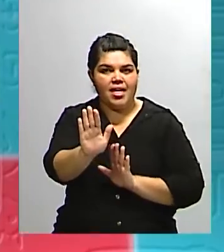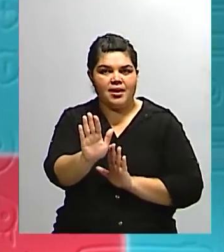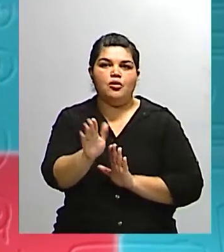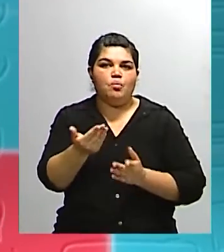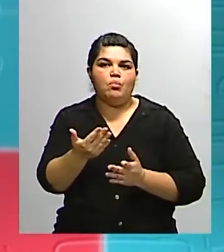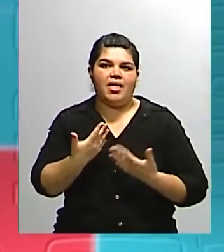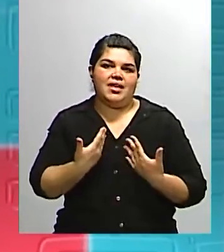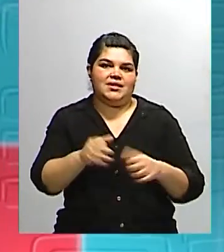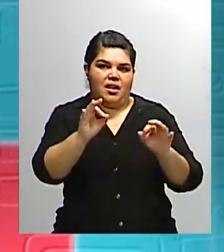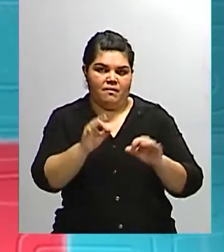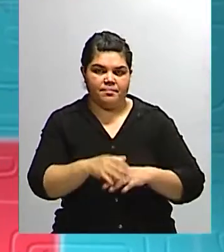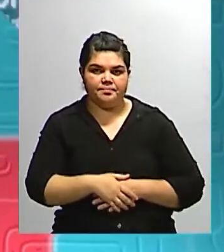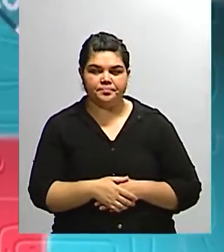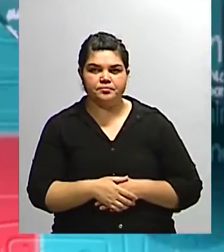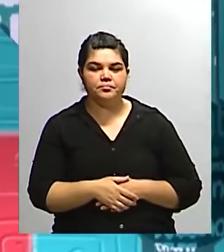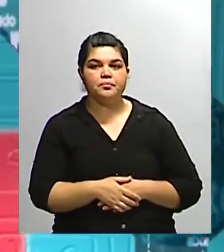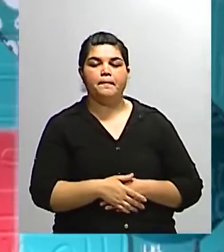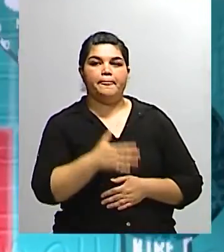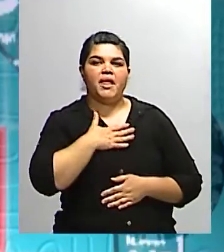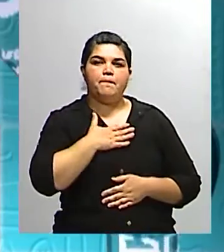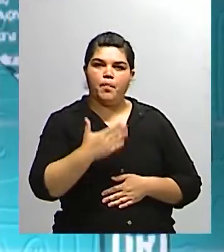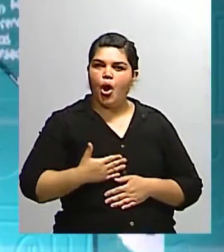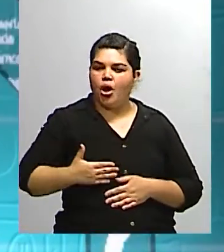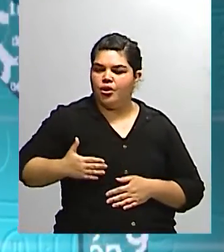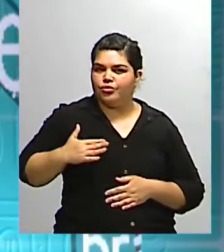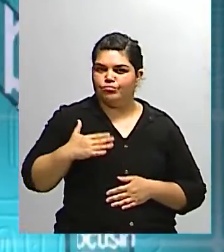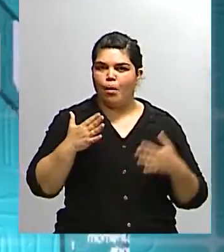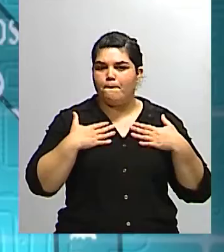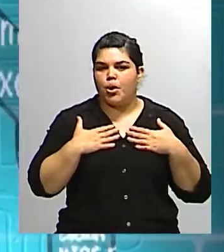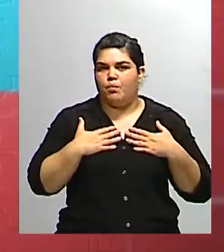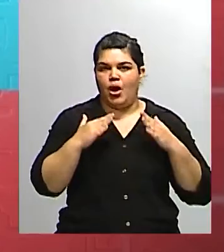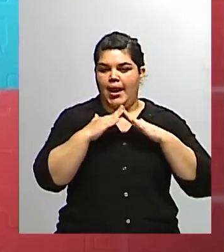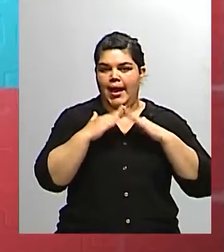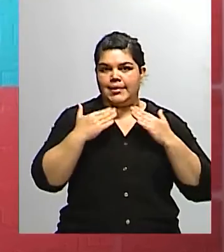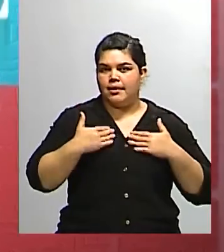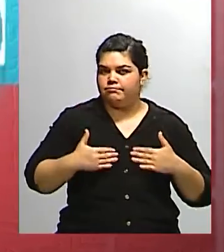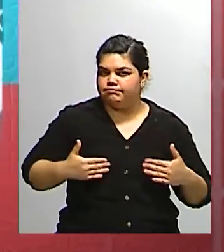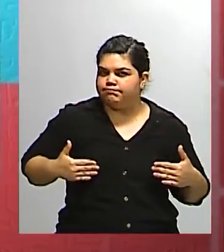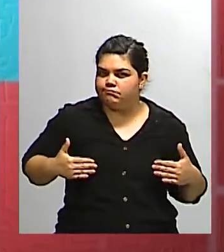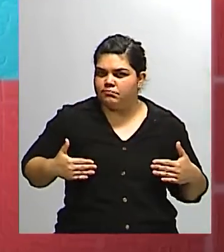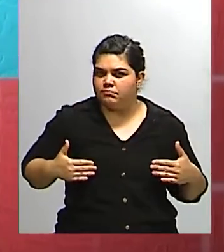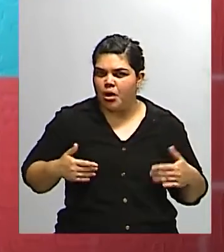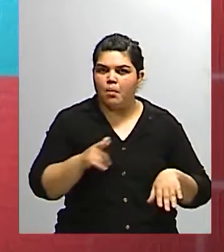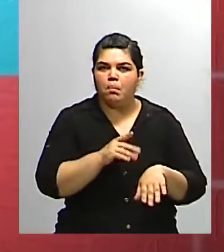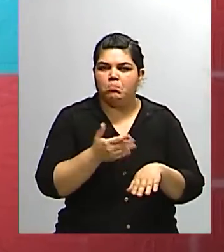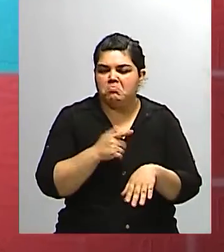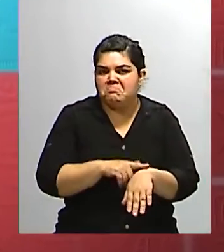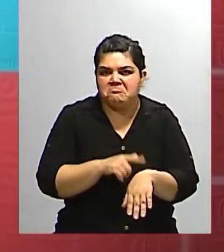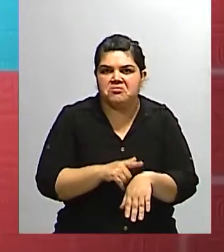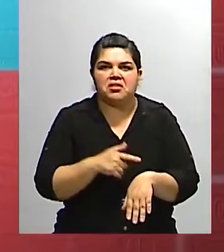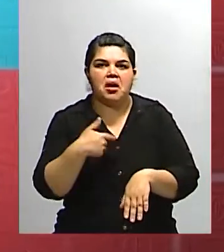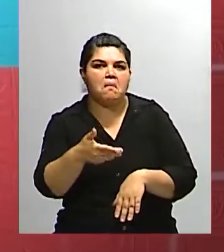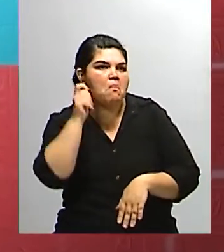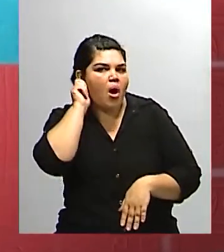combatirla. Y el autoexamen, digo, para eso no hay edad, ¿no? Entender que nosotros ya desde jóvenes tenemos que empezar en esto del autoexamen, que es algo